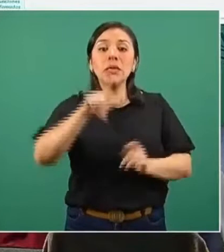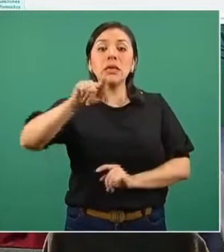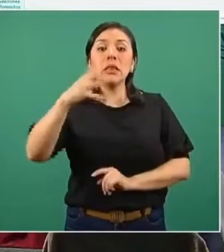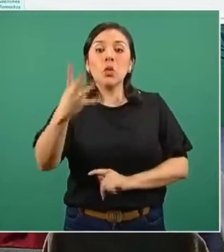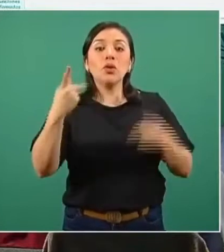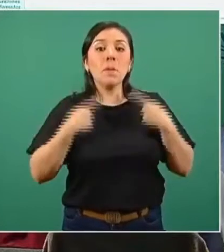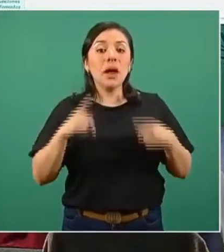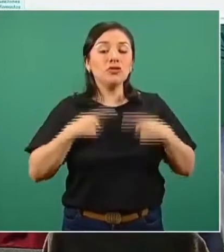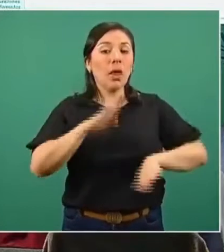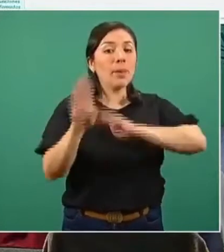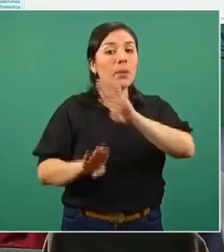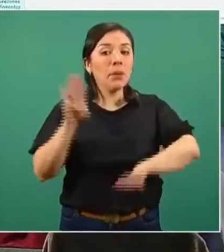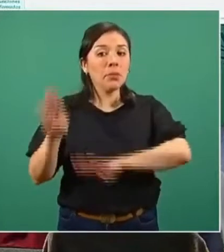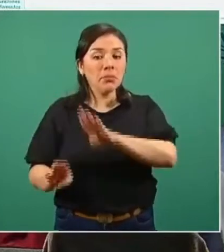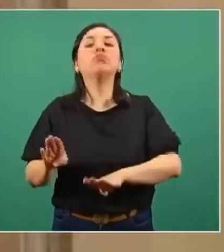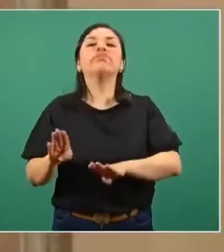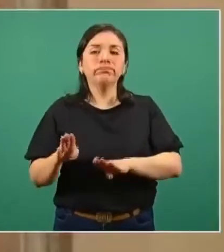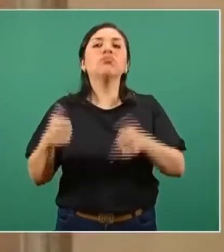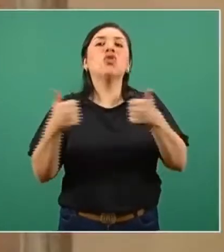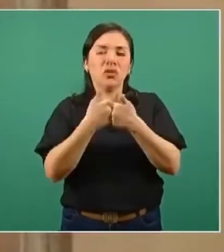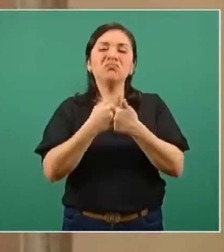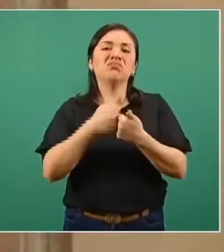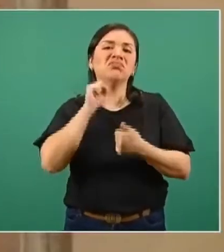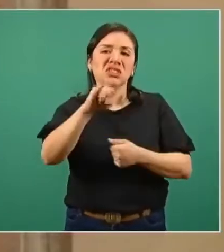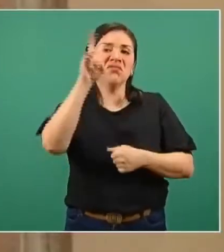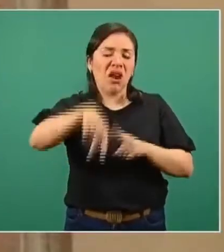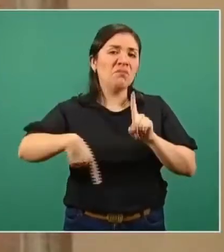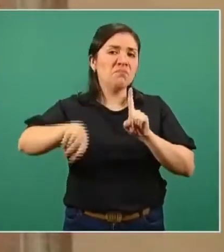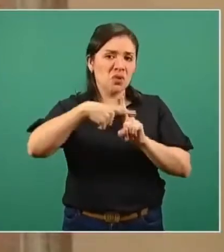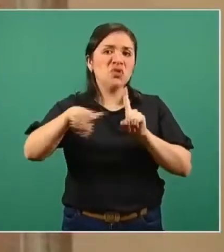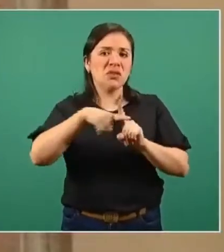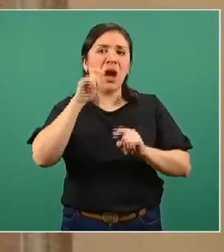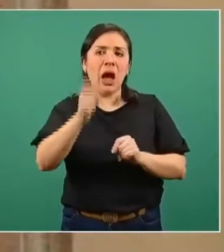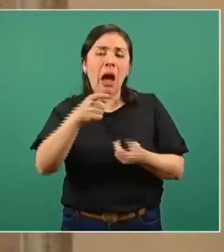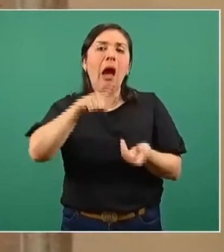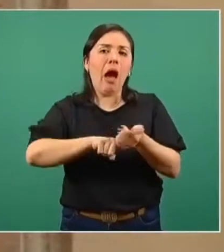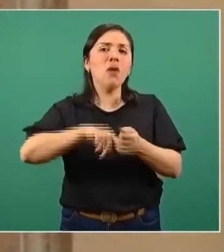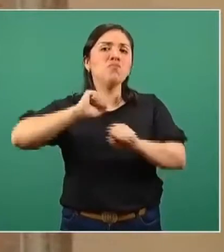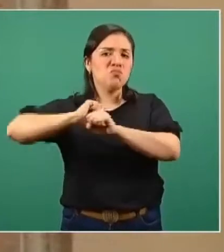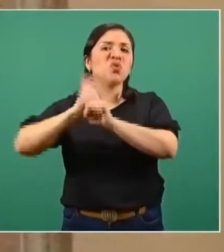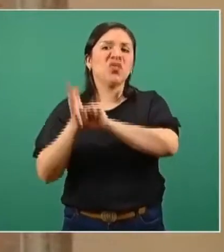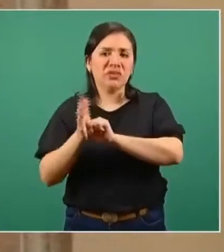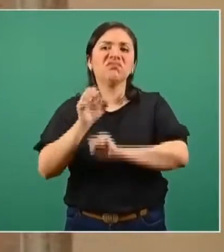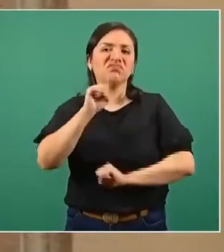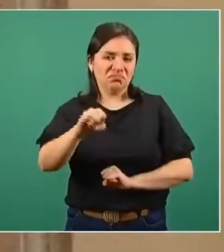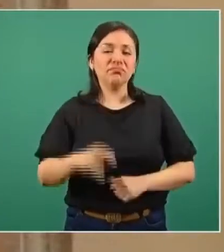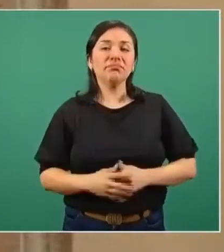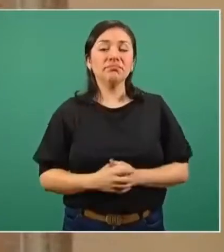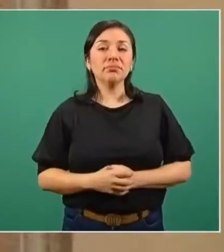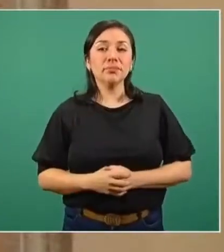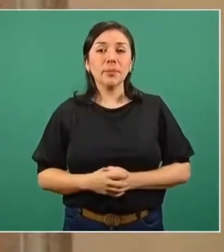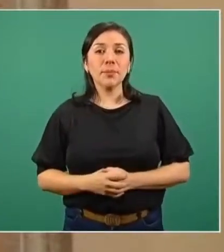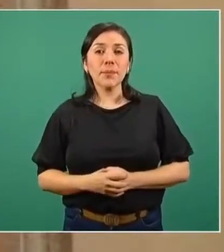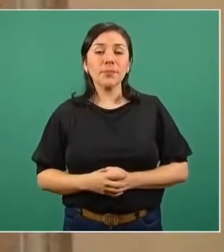158.074 defunciones confirmadas con una prueba de laboratorio positiva al virus